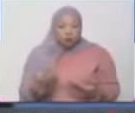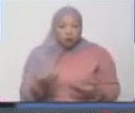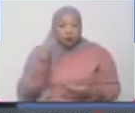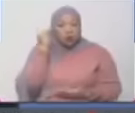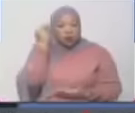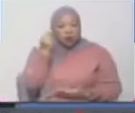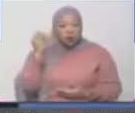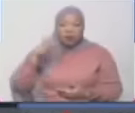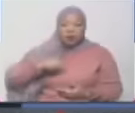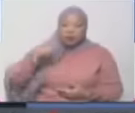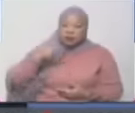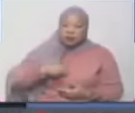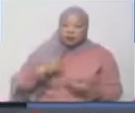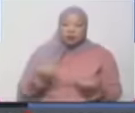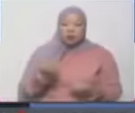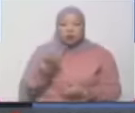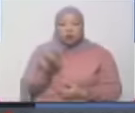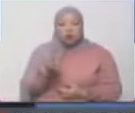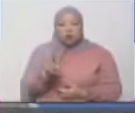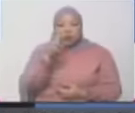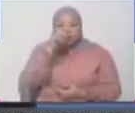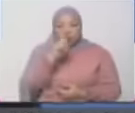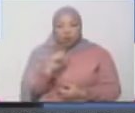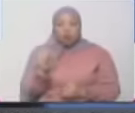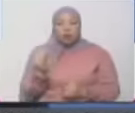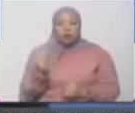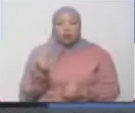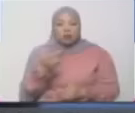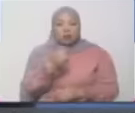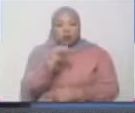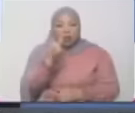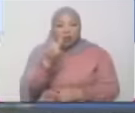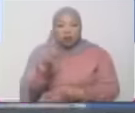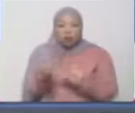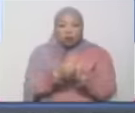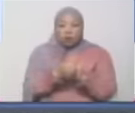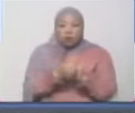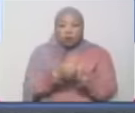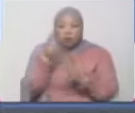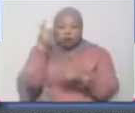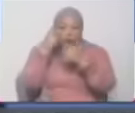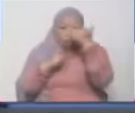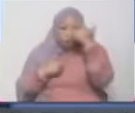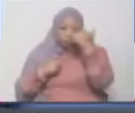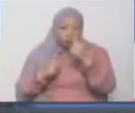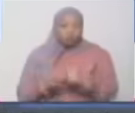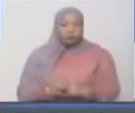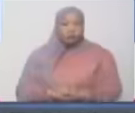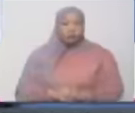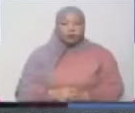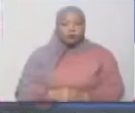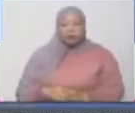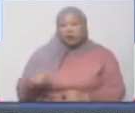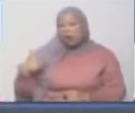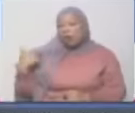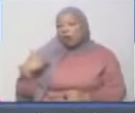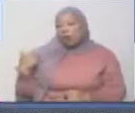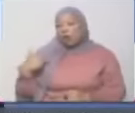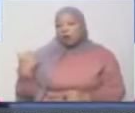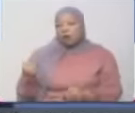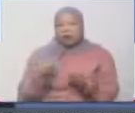necesaria, sobre todo hoy a 12 años del golpe de timón. A veces, desde la arrogancia academicista de la que se impone la lógica de la toga